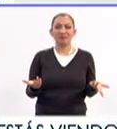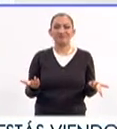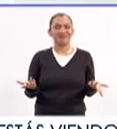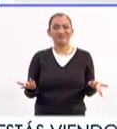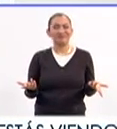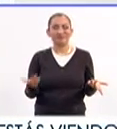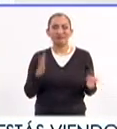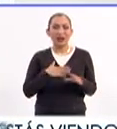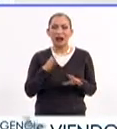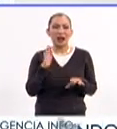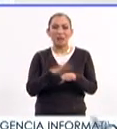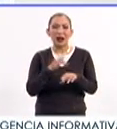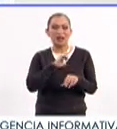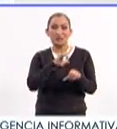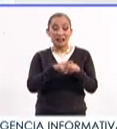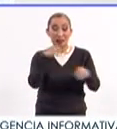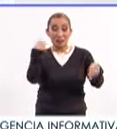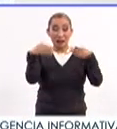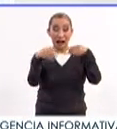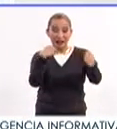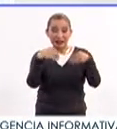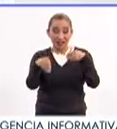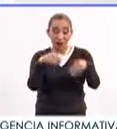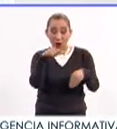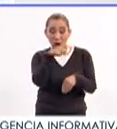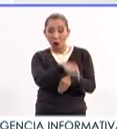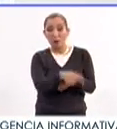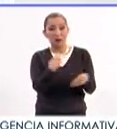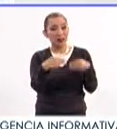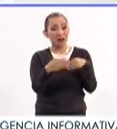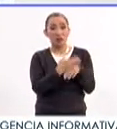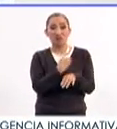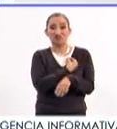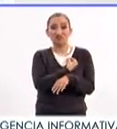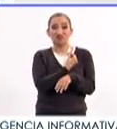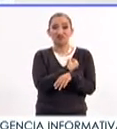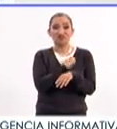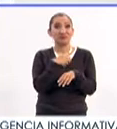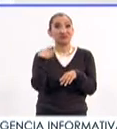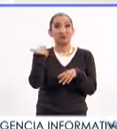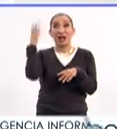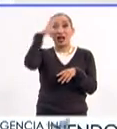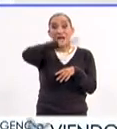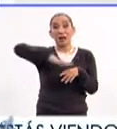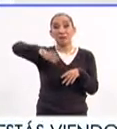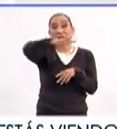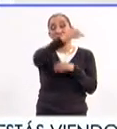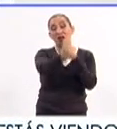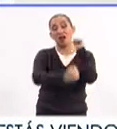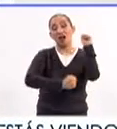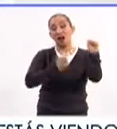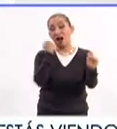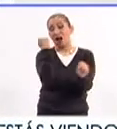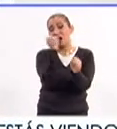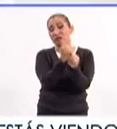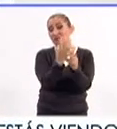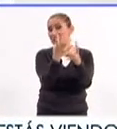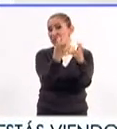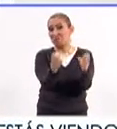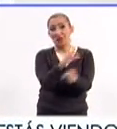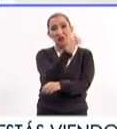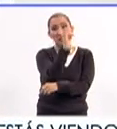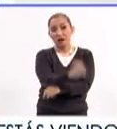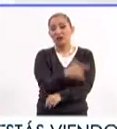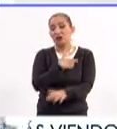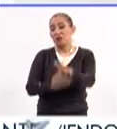Muy especialmente de plástico, porque el plástico pues es muy resistente, persiste en el ambiente durante mucho tiempo, y cuando tenemos